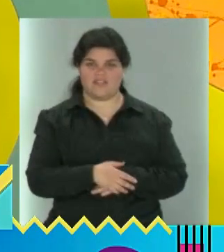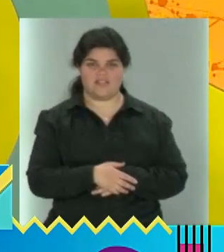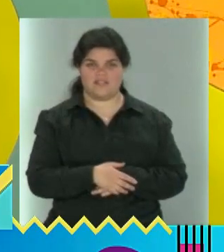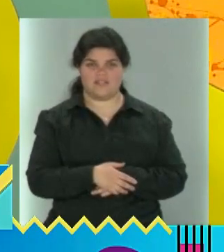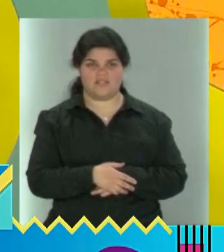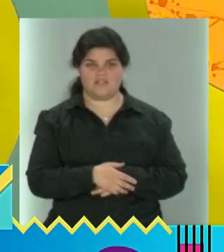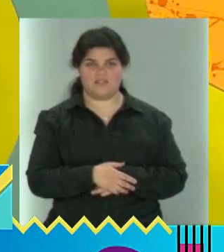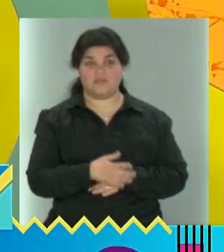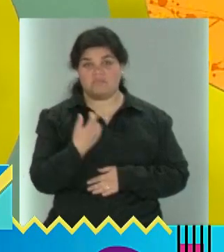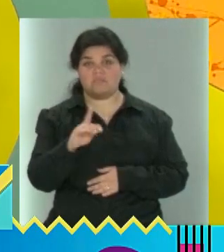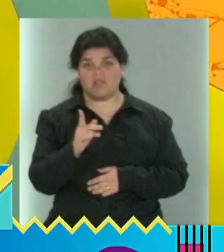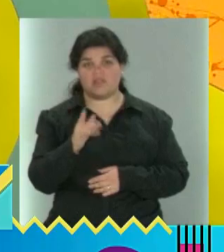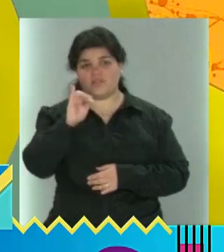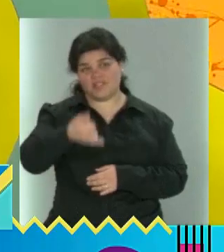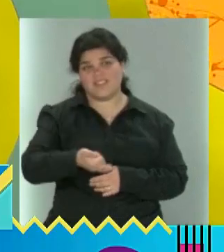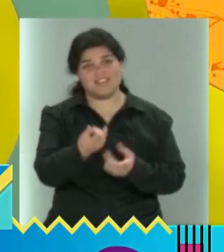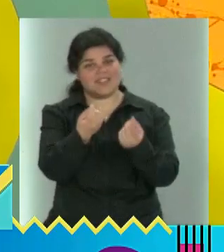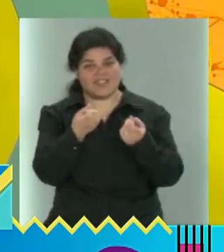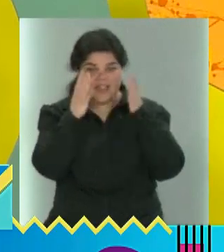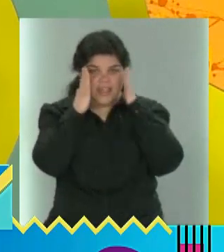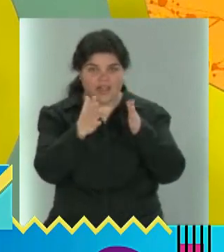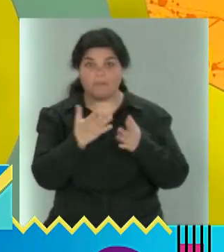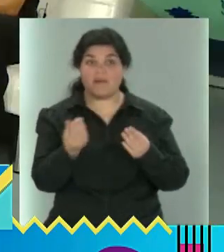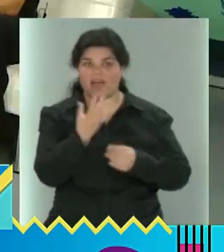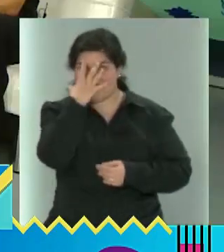Pero comercialmente tienen que hacerles así porque si no, no...